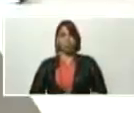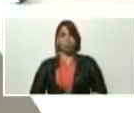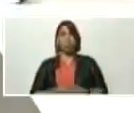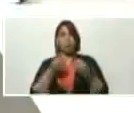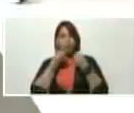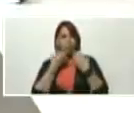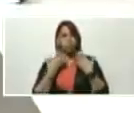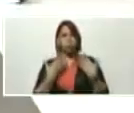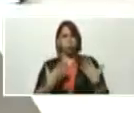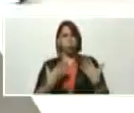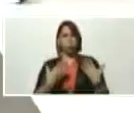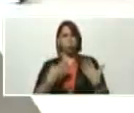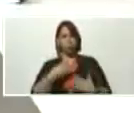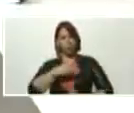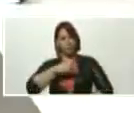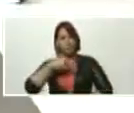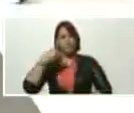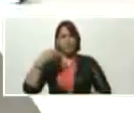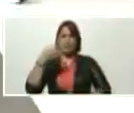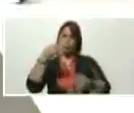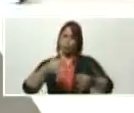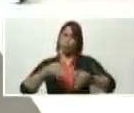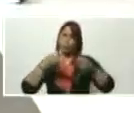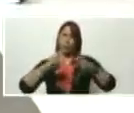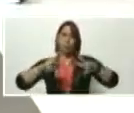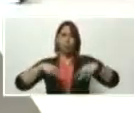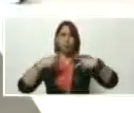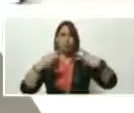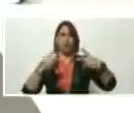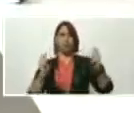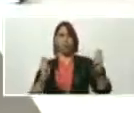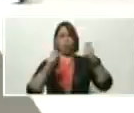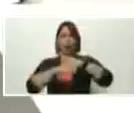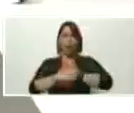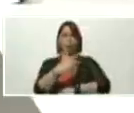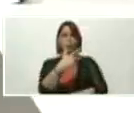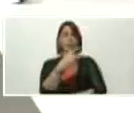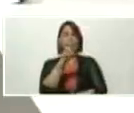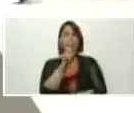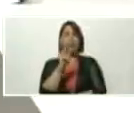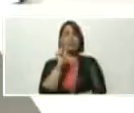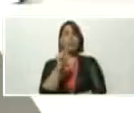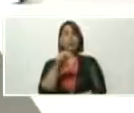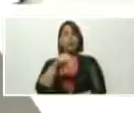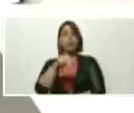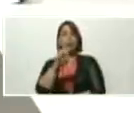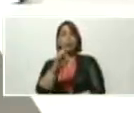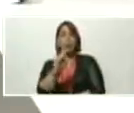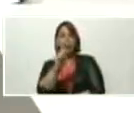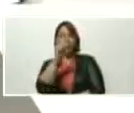espíritu, siempre renovado y de cambio. Las 3R.net.